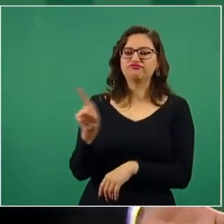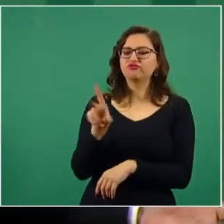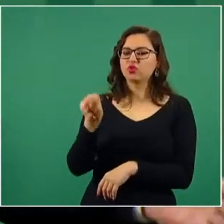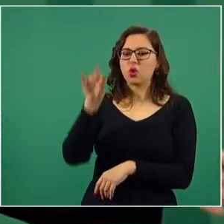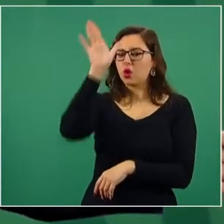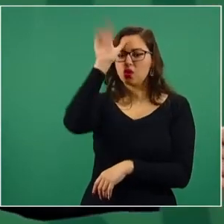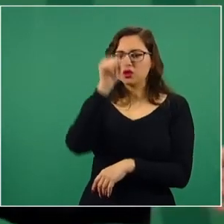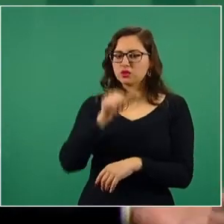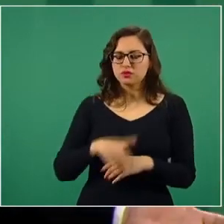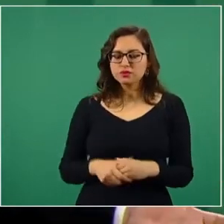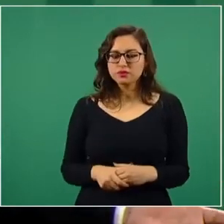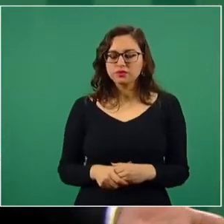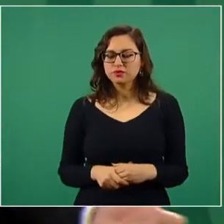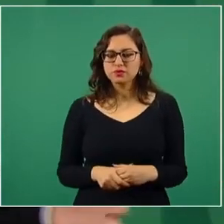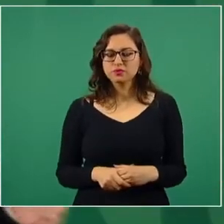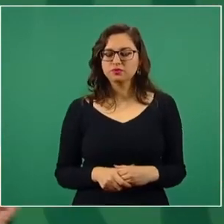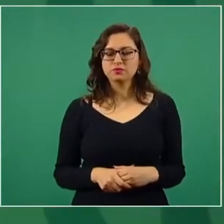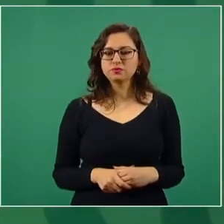Y